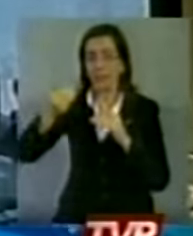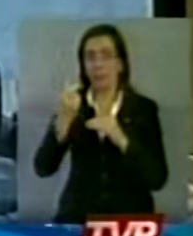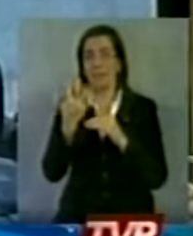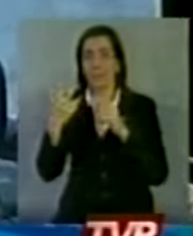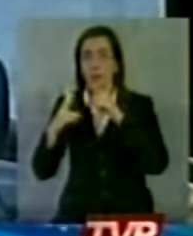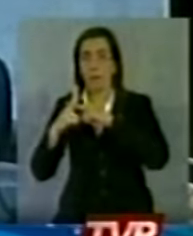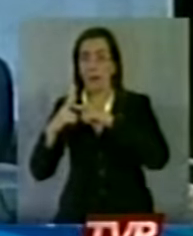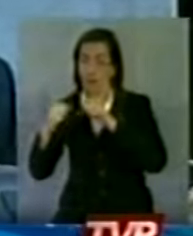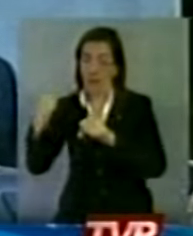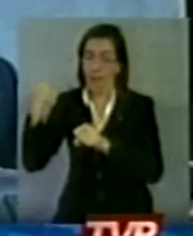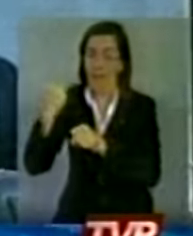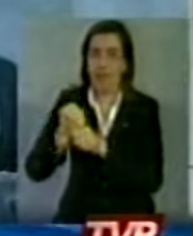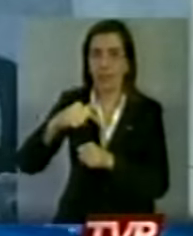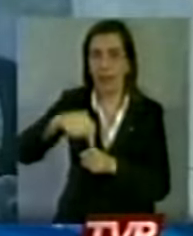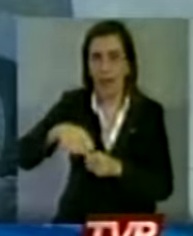de mayo.